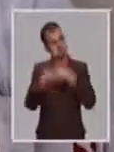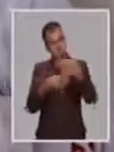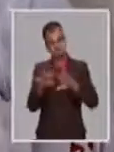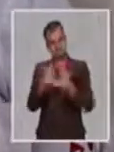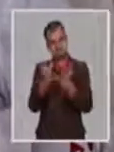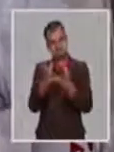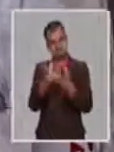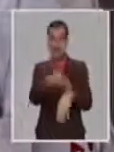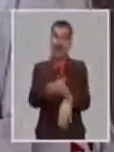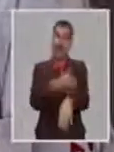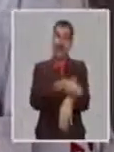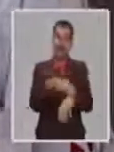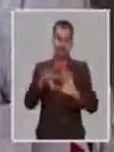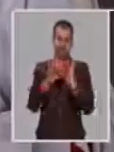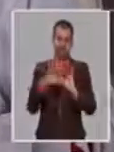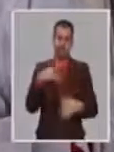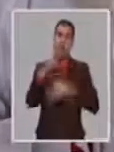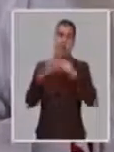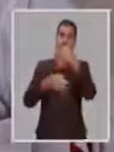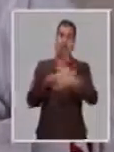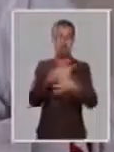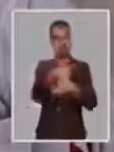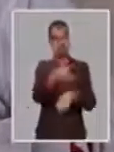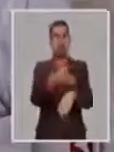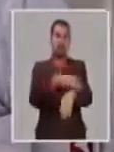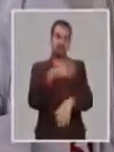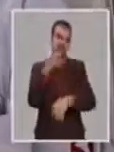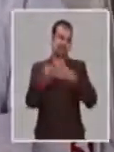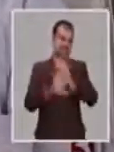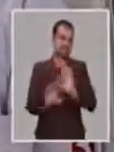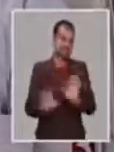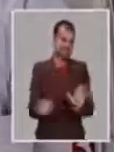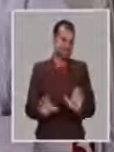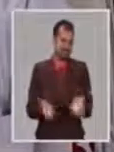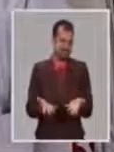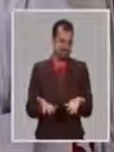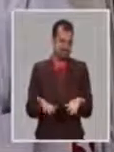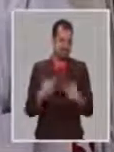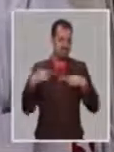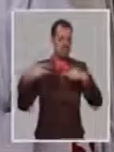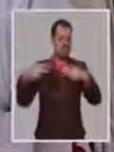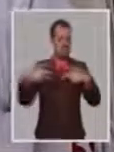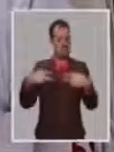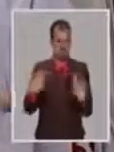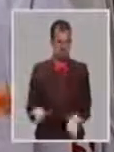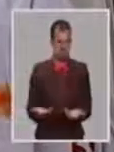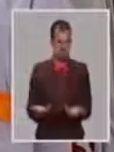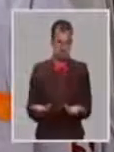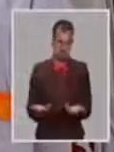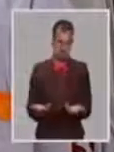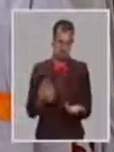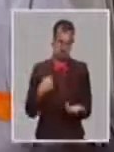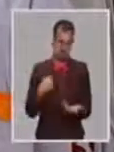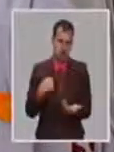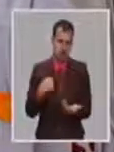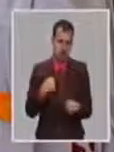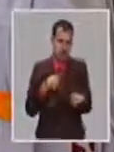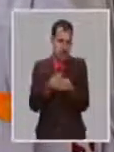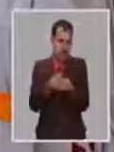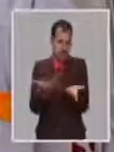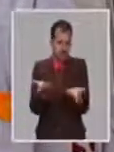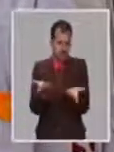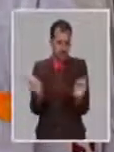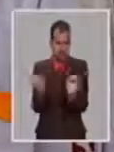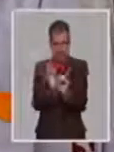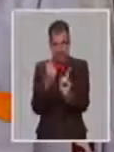que me ha adelantado una serie de cosas que yo casi iría a repetir, y por tanto voy a ir, no, la anterior, sí,